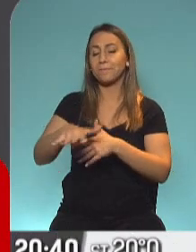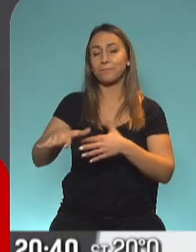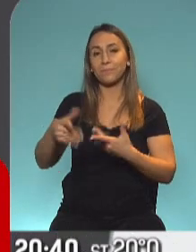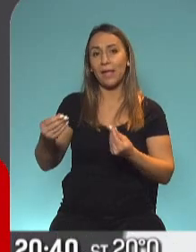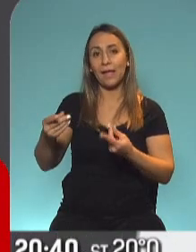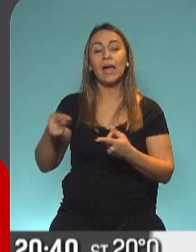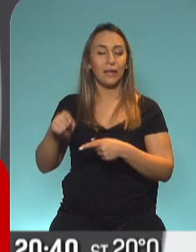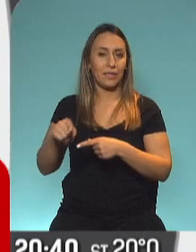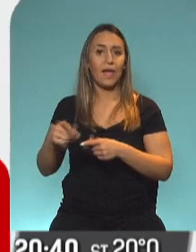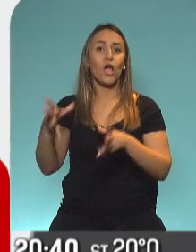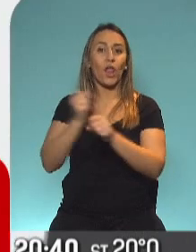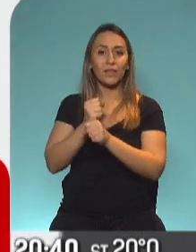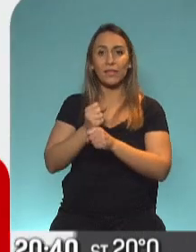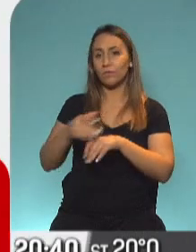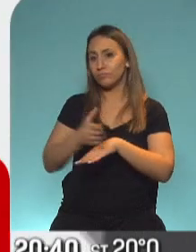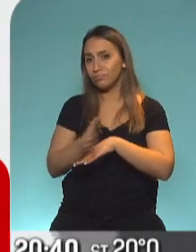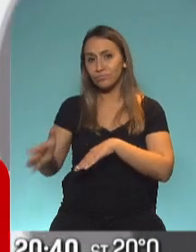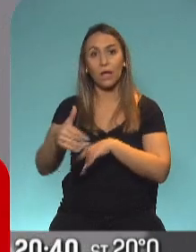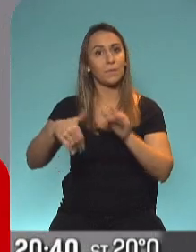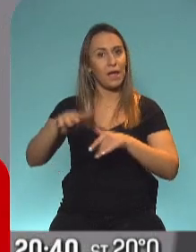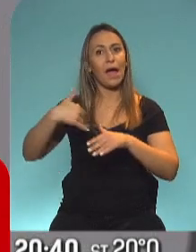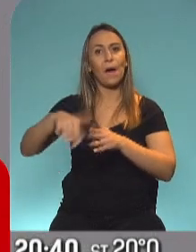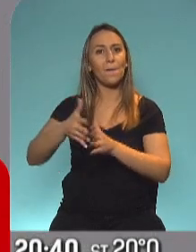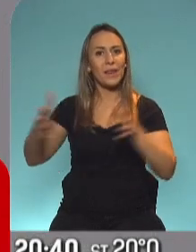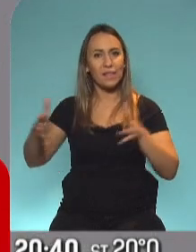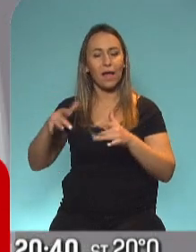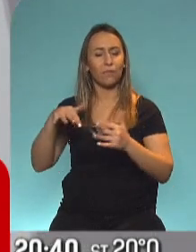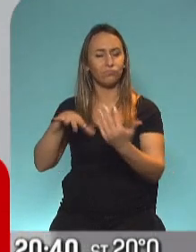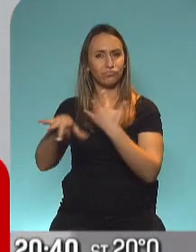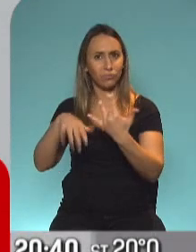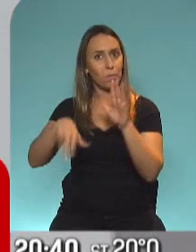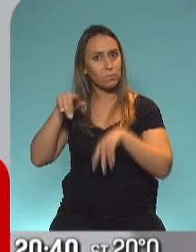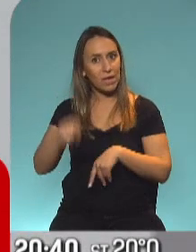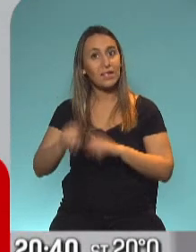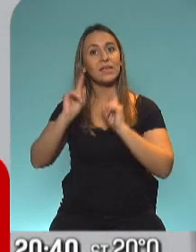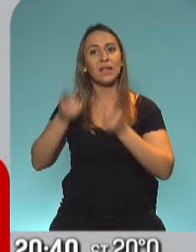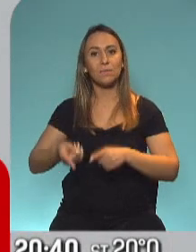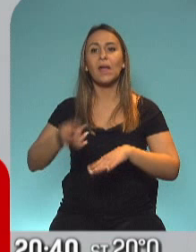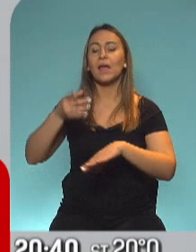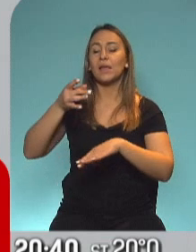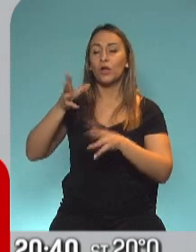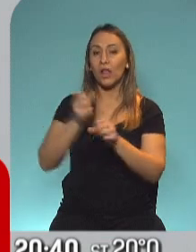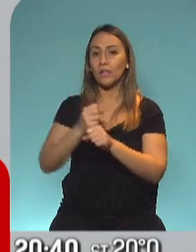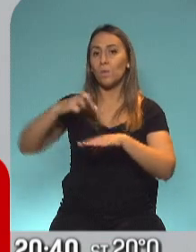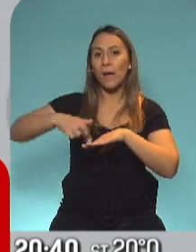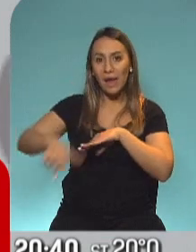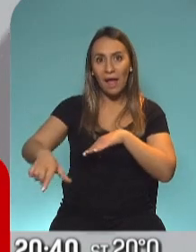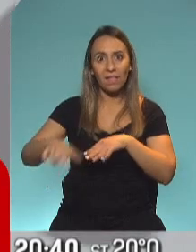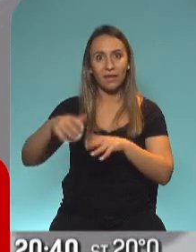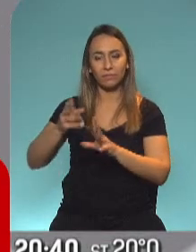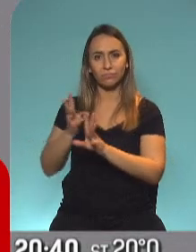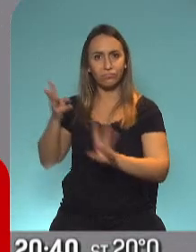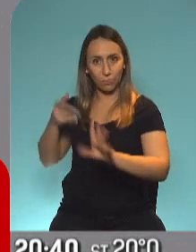circulación de colectivos, básicamente en avenidas donde hay mayor concentración, en los lugares de transbordo de colectivos y en subtes. Van a haber aproximadamente 30